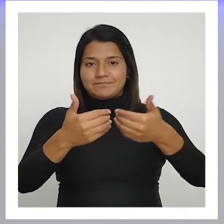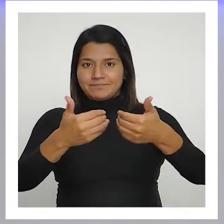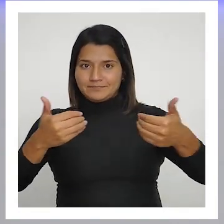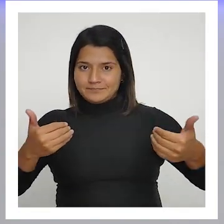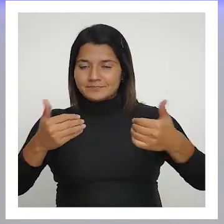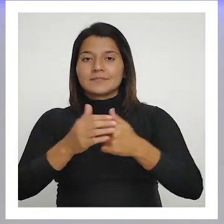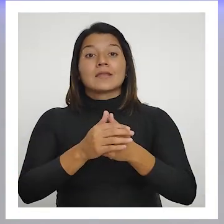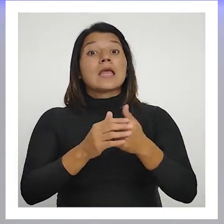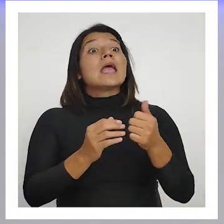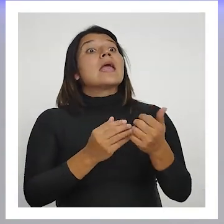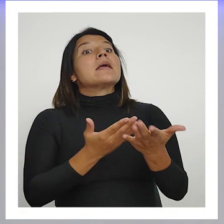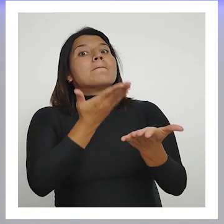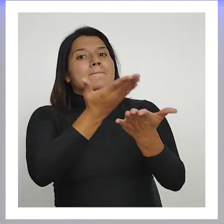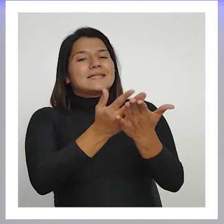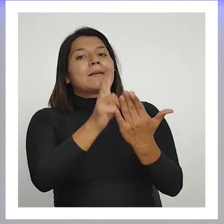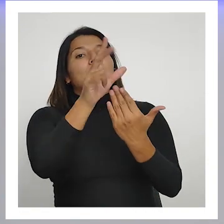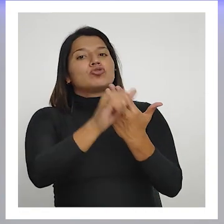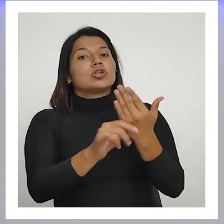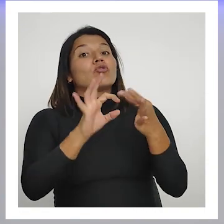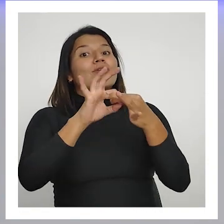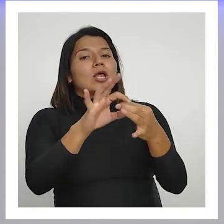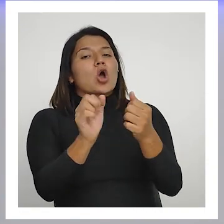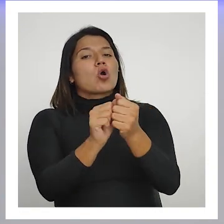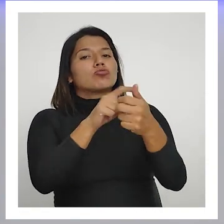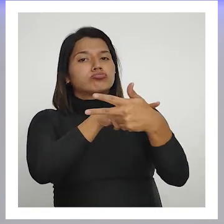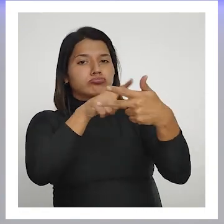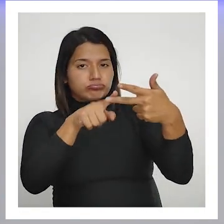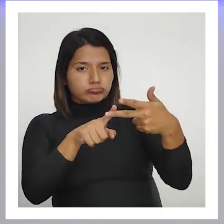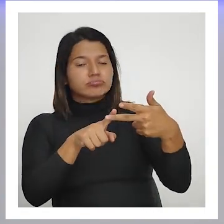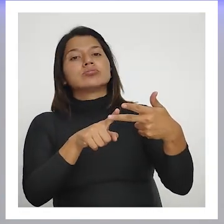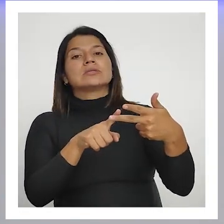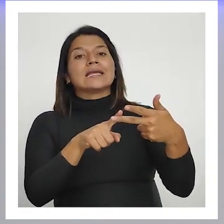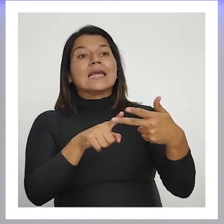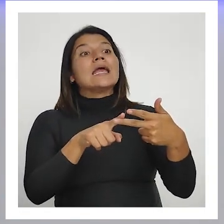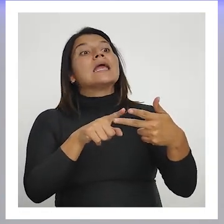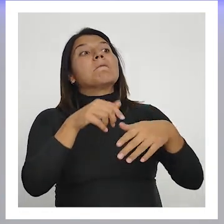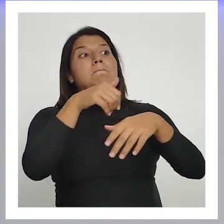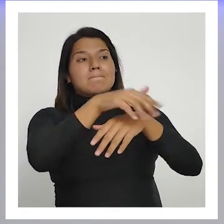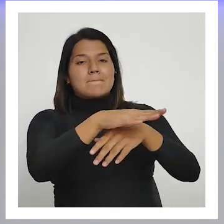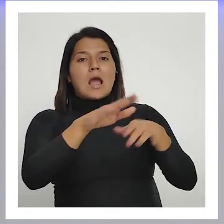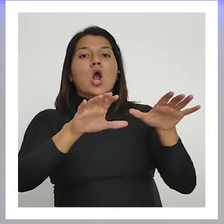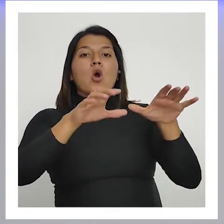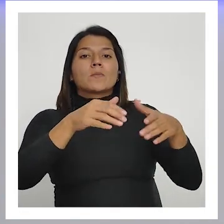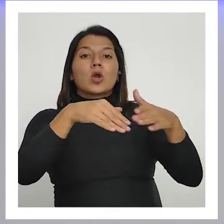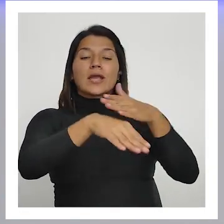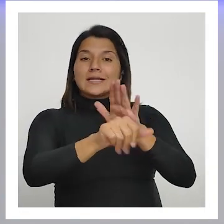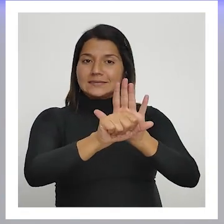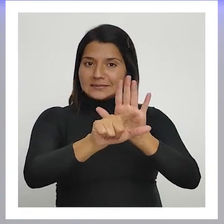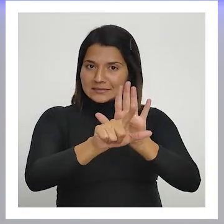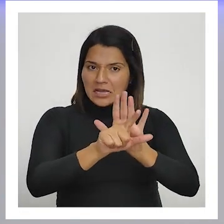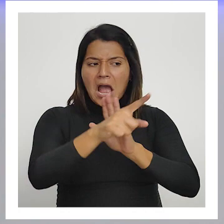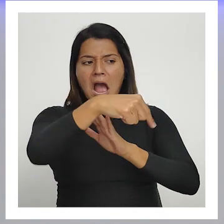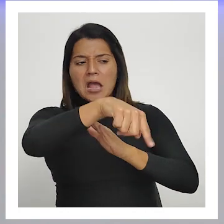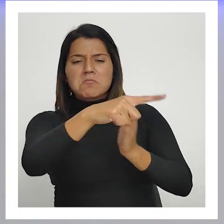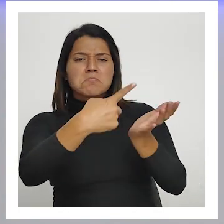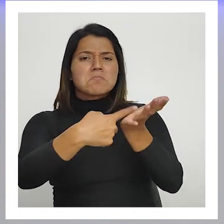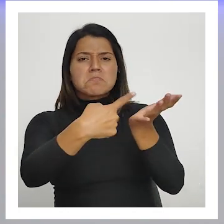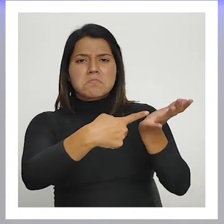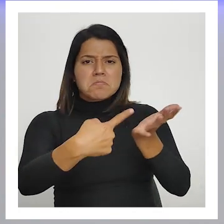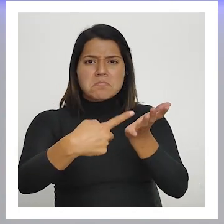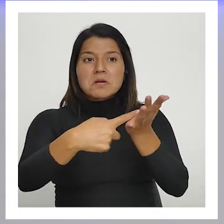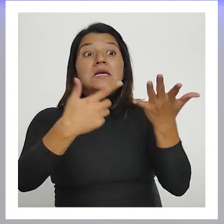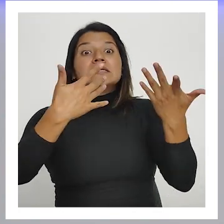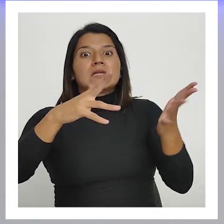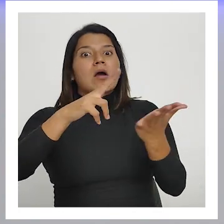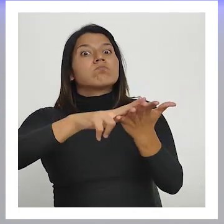texto sustitutivo, este va a la comisión en Asamblea Legislativa, después de varias discusiones